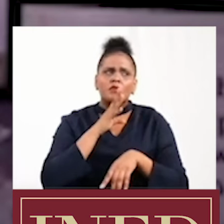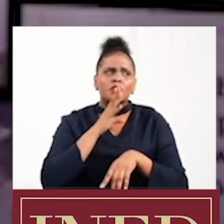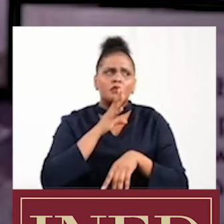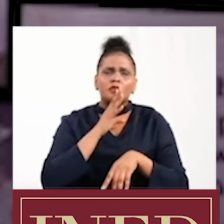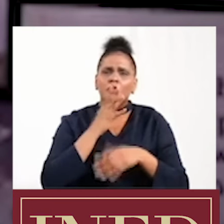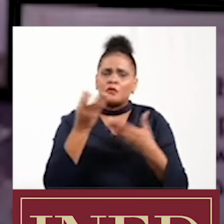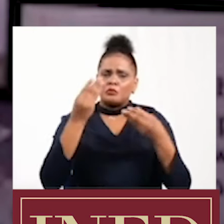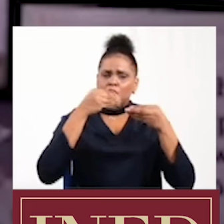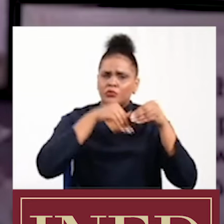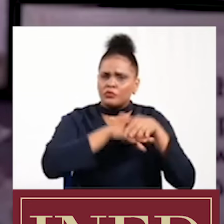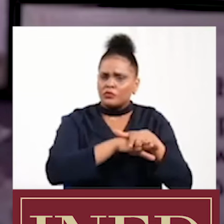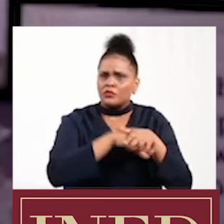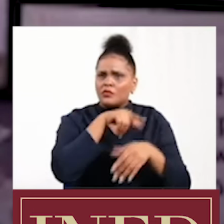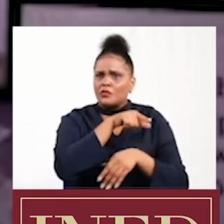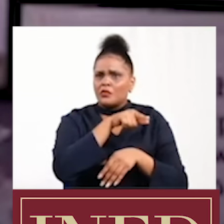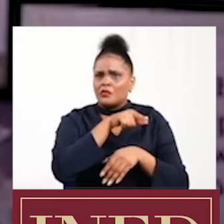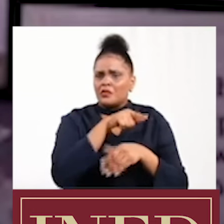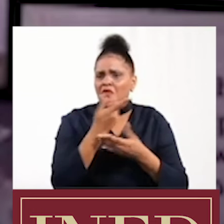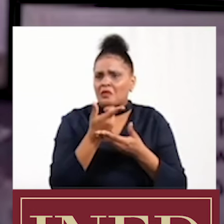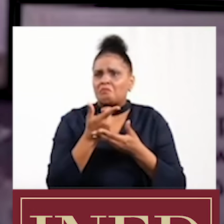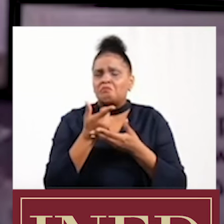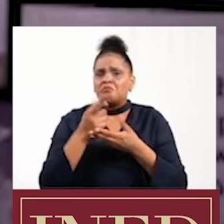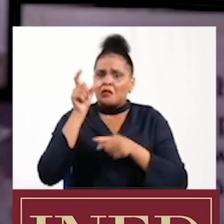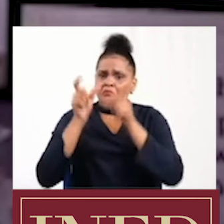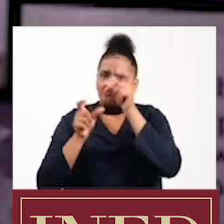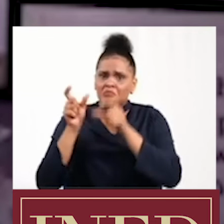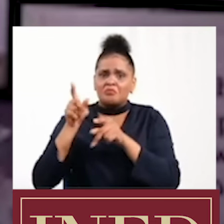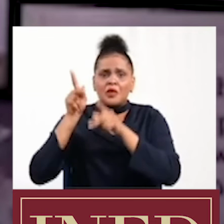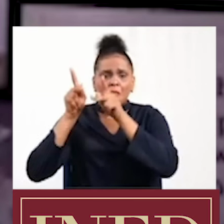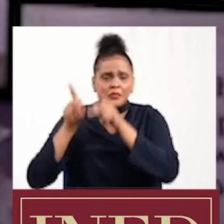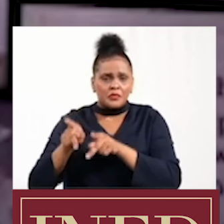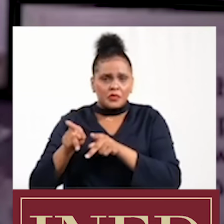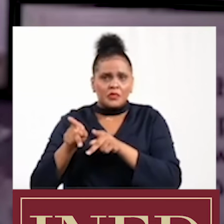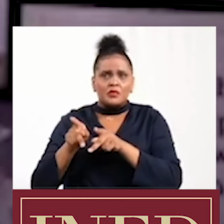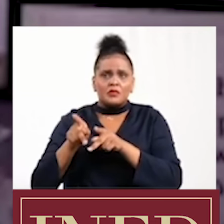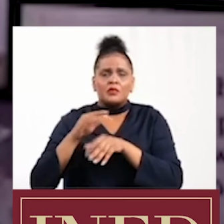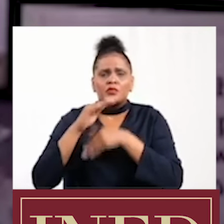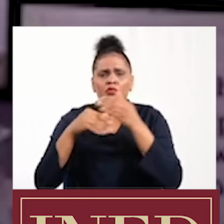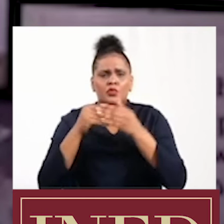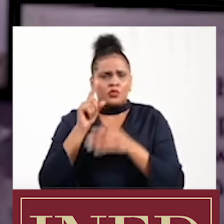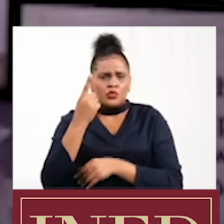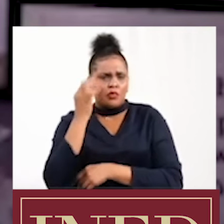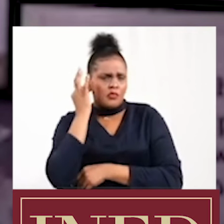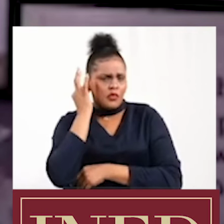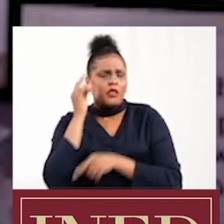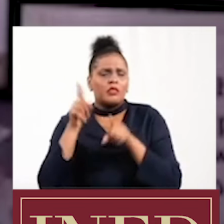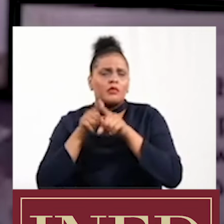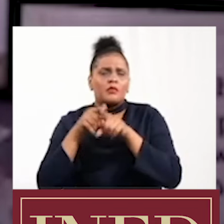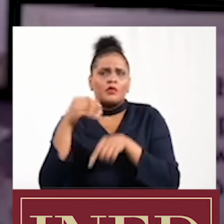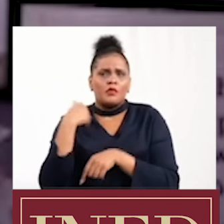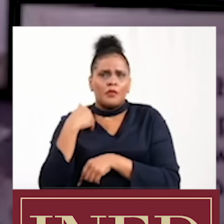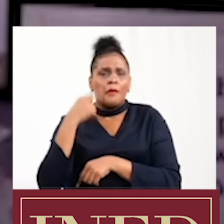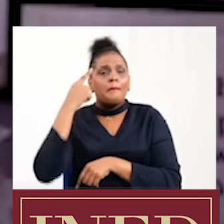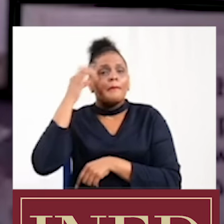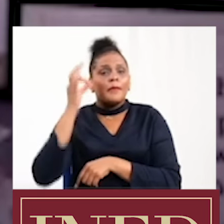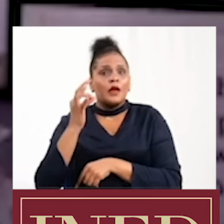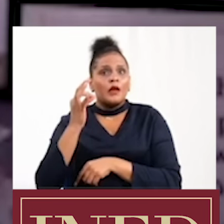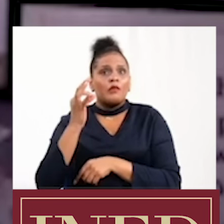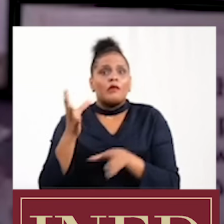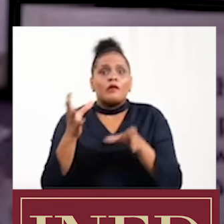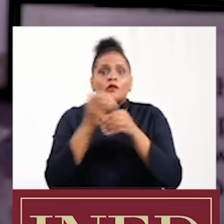la incorporación de la perspectiva de ejemplo que no solamente debe ser una tarea de mujeres sino también de los hombres y en ese sentido yo creo que toda iniciativa